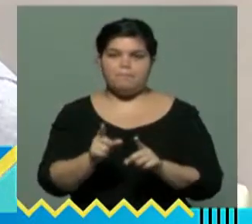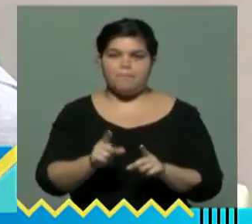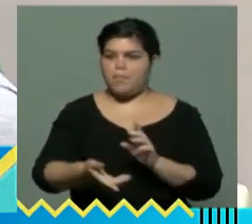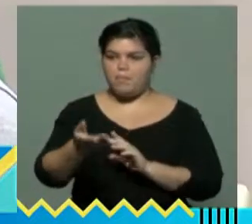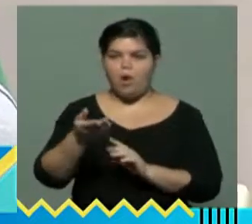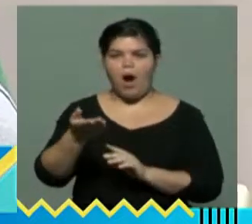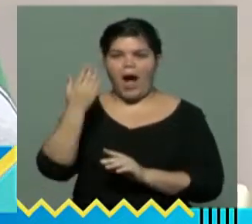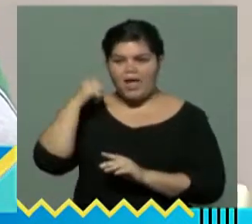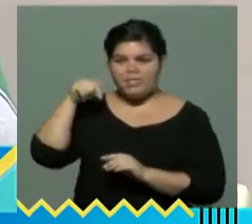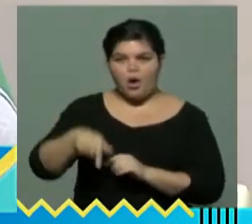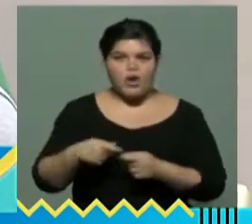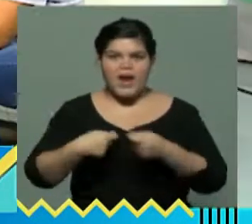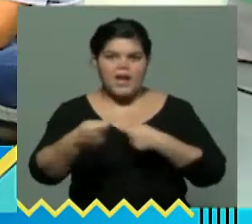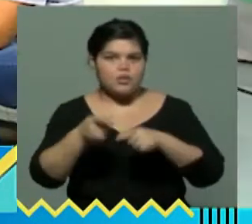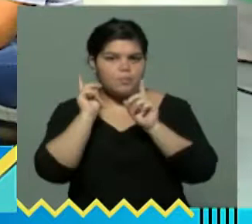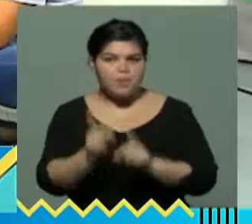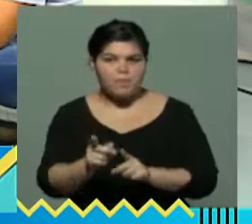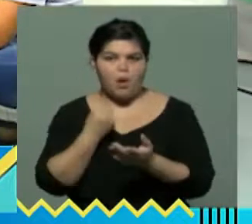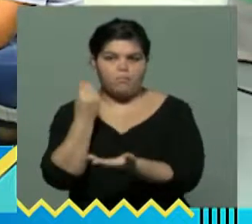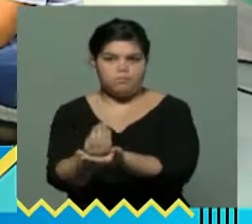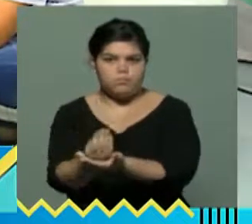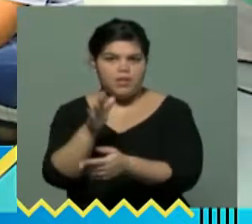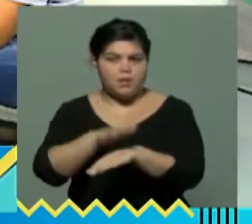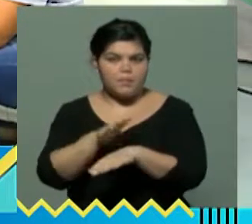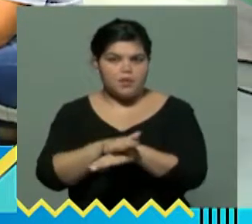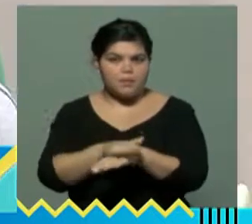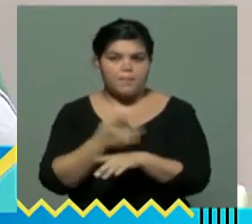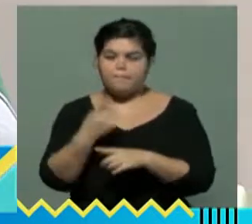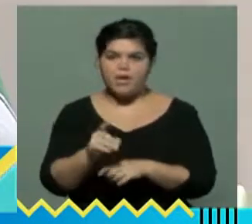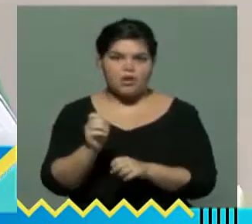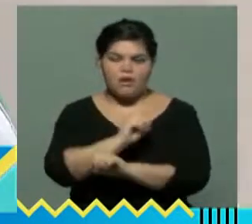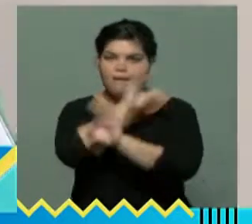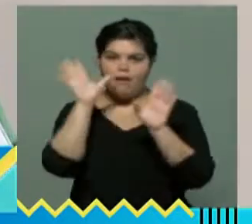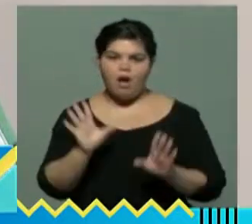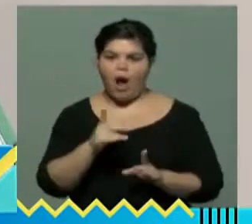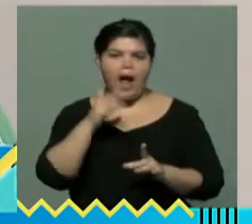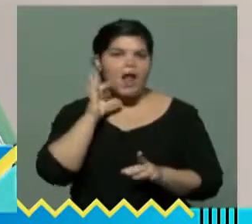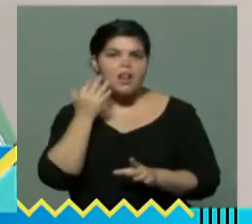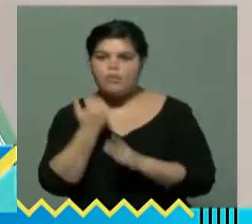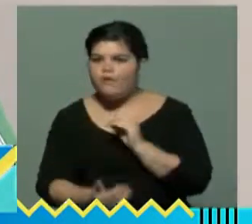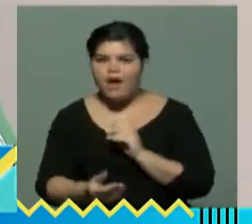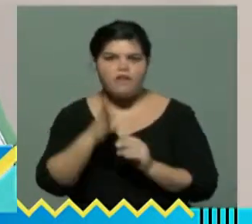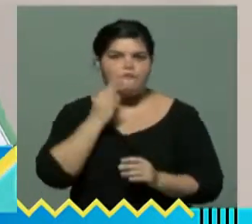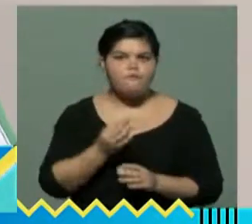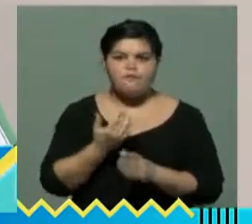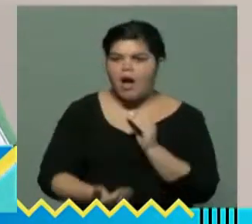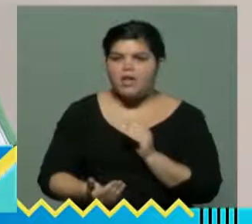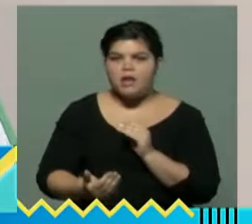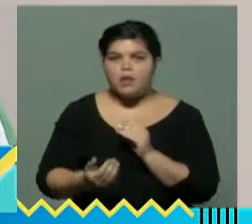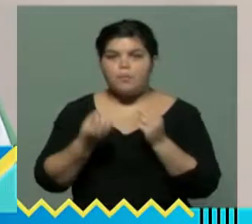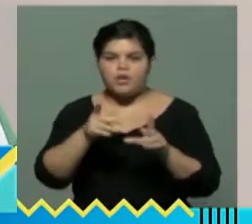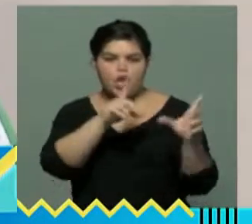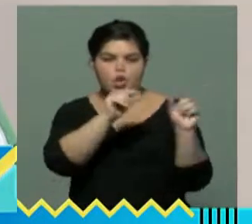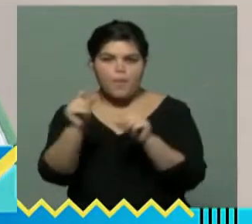actual. Entonces se están manteniendo las cosas. Pero claramente hay algo que no funcionó, porque los números son otros.